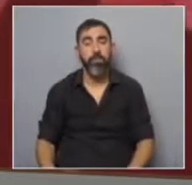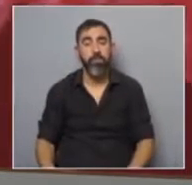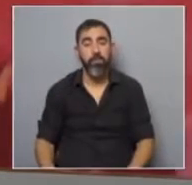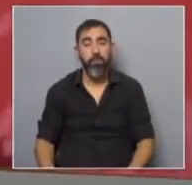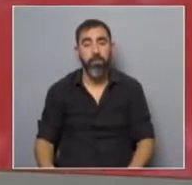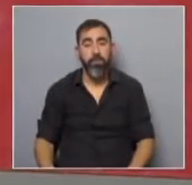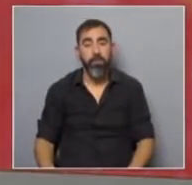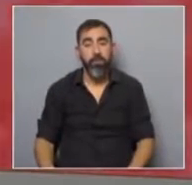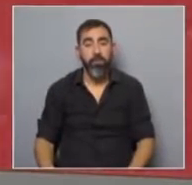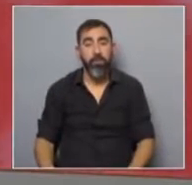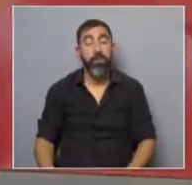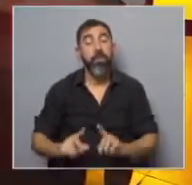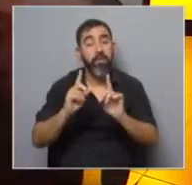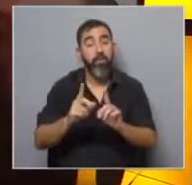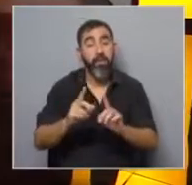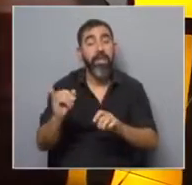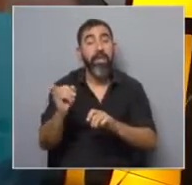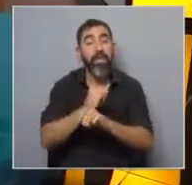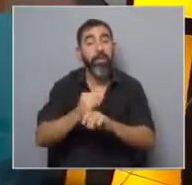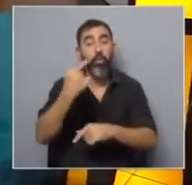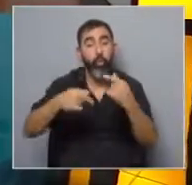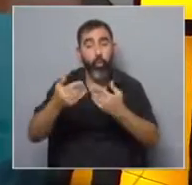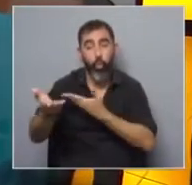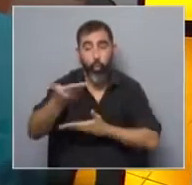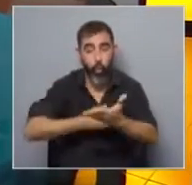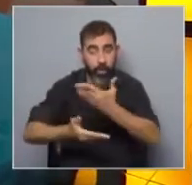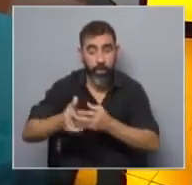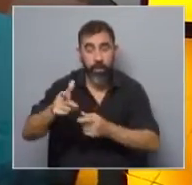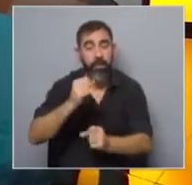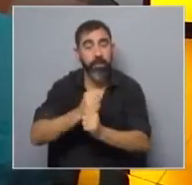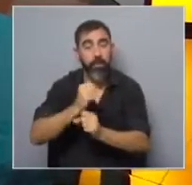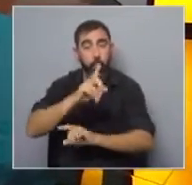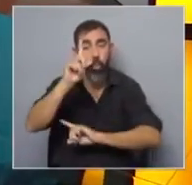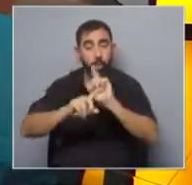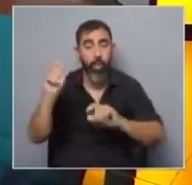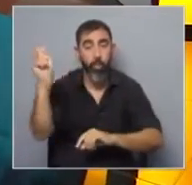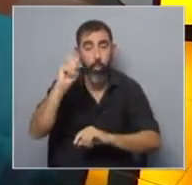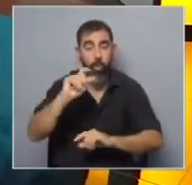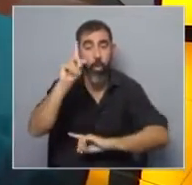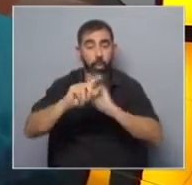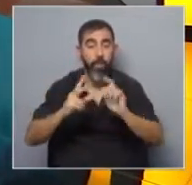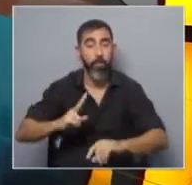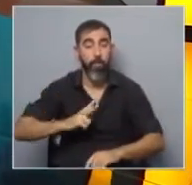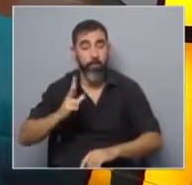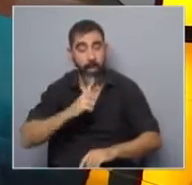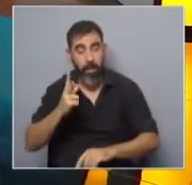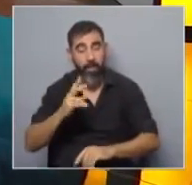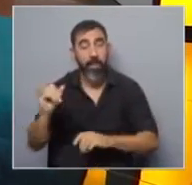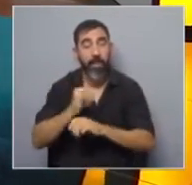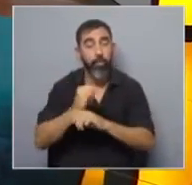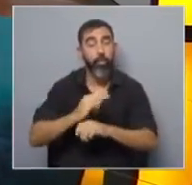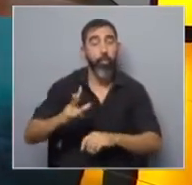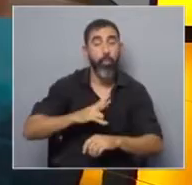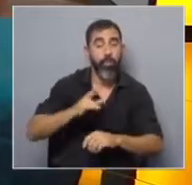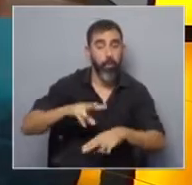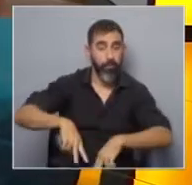al principio, pero también interinstitucional. Claro. Aquí trabajamos universidades públicas, universidades privadas, institutos